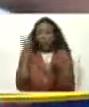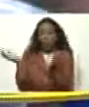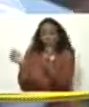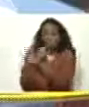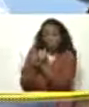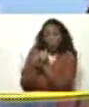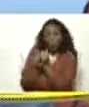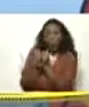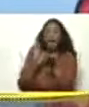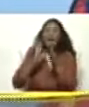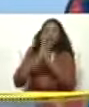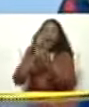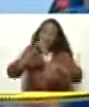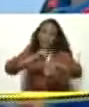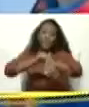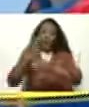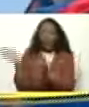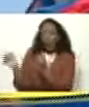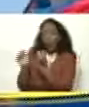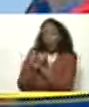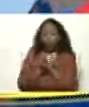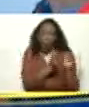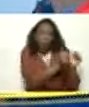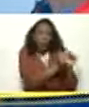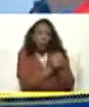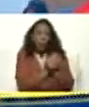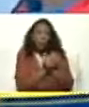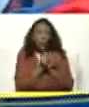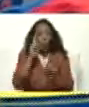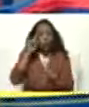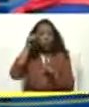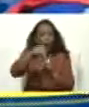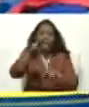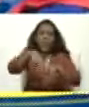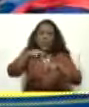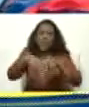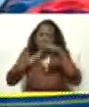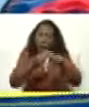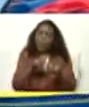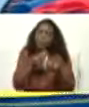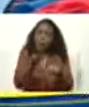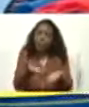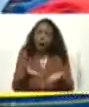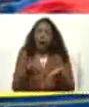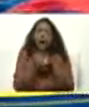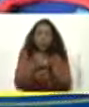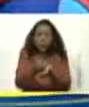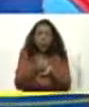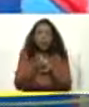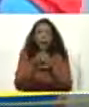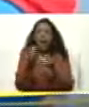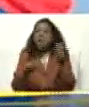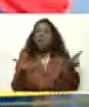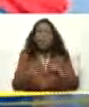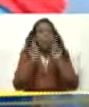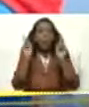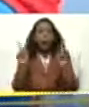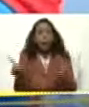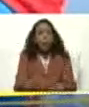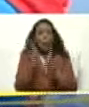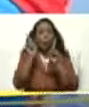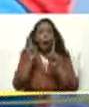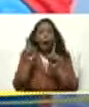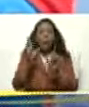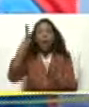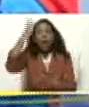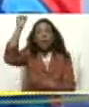lado porque todo lo que hagamos por los niños y niñas es hacerlo por el